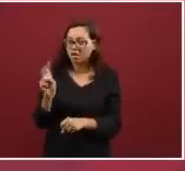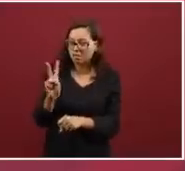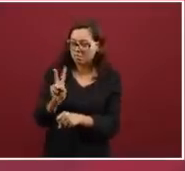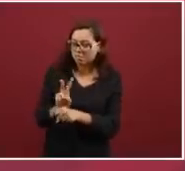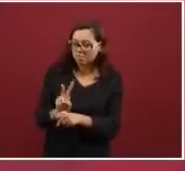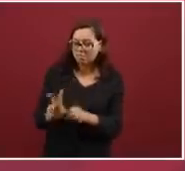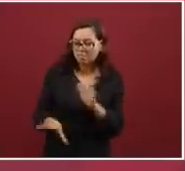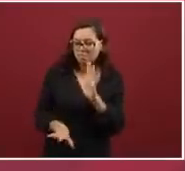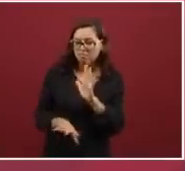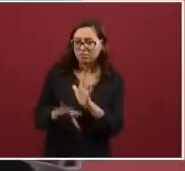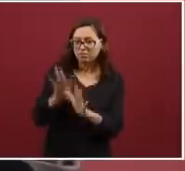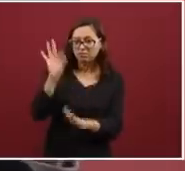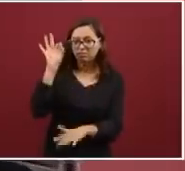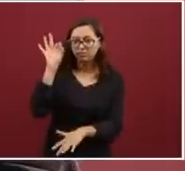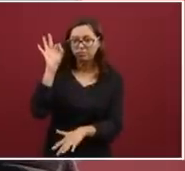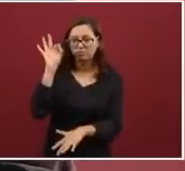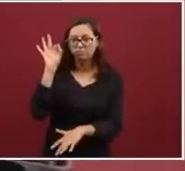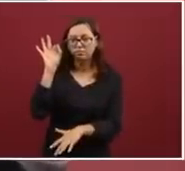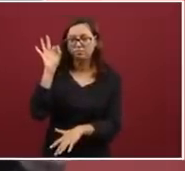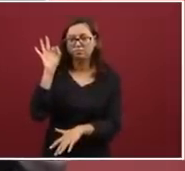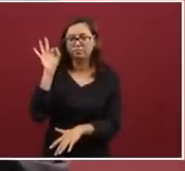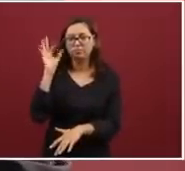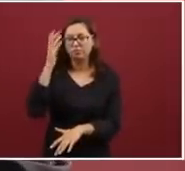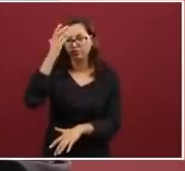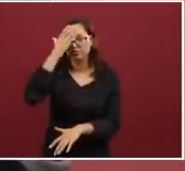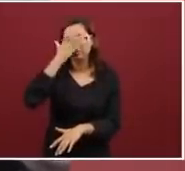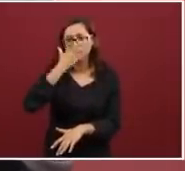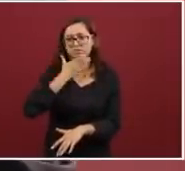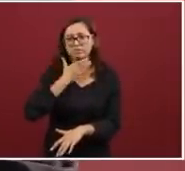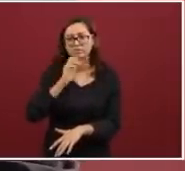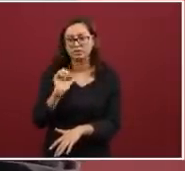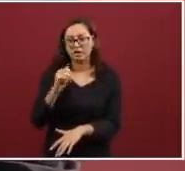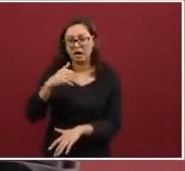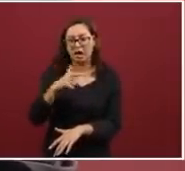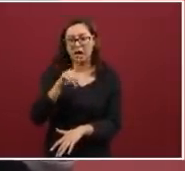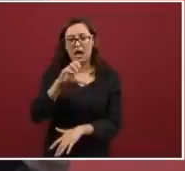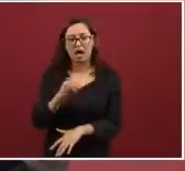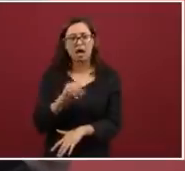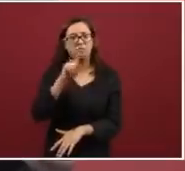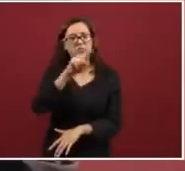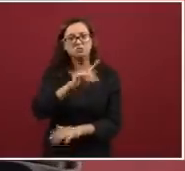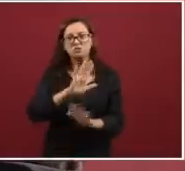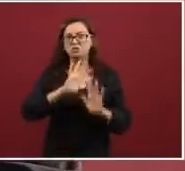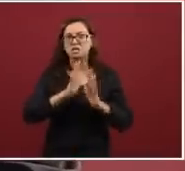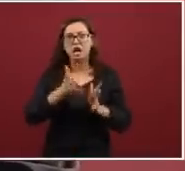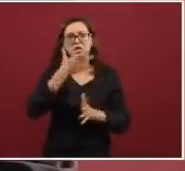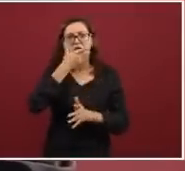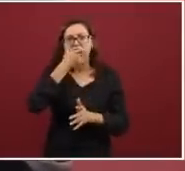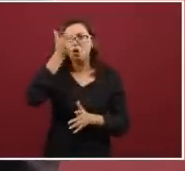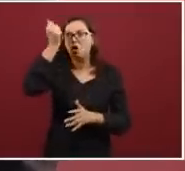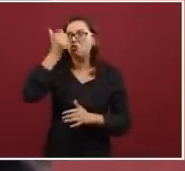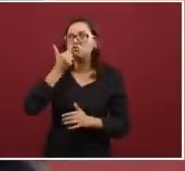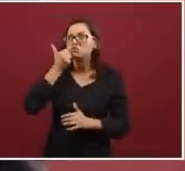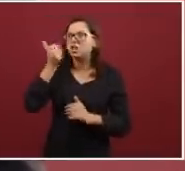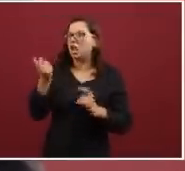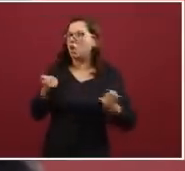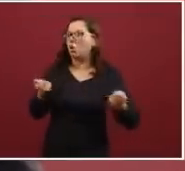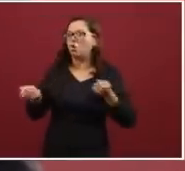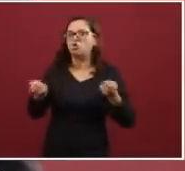Apareció el verdadero rostro de Andrés Manuel, se quitó la máscara, ahí